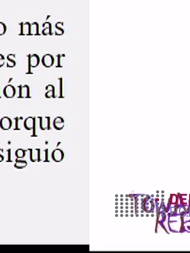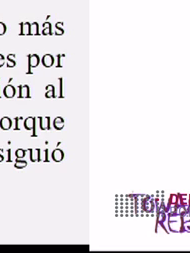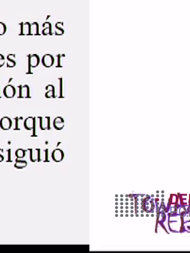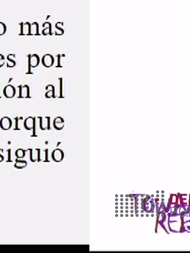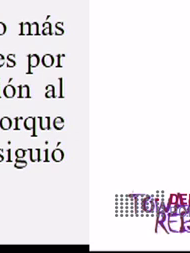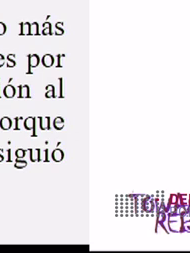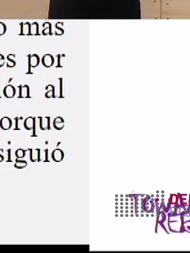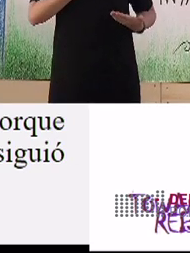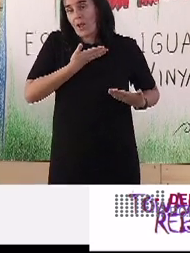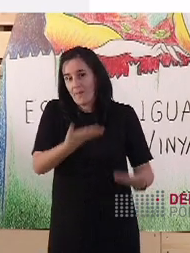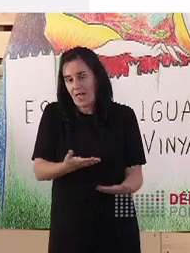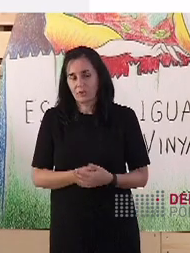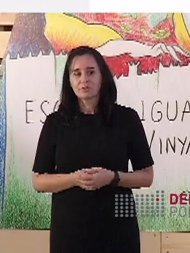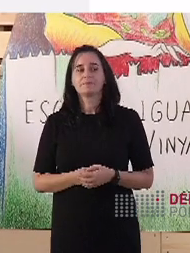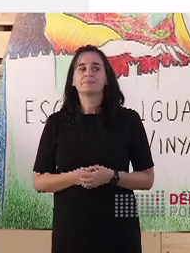invitarnos.